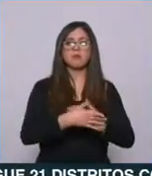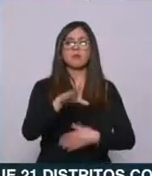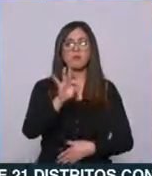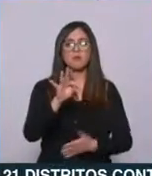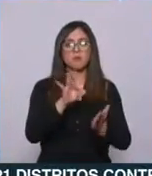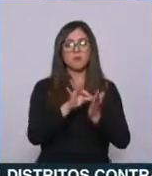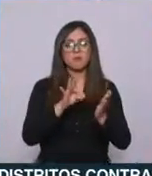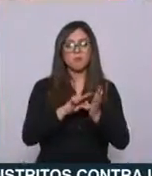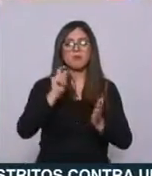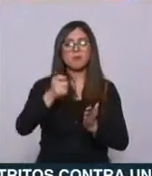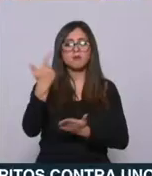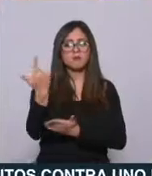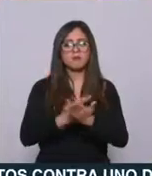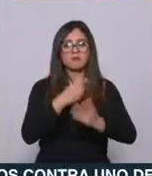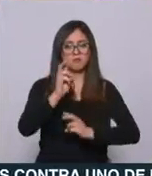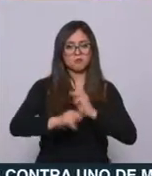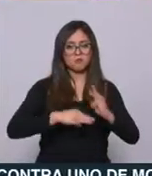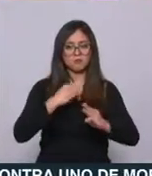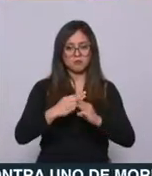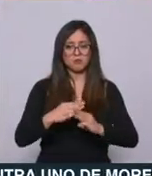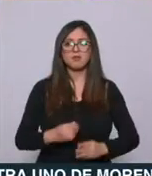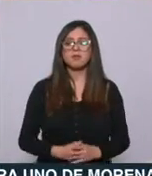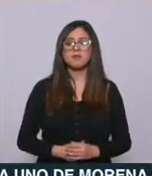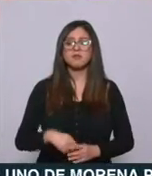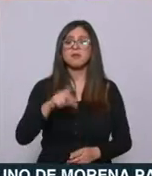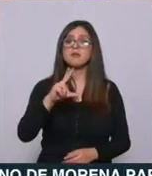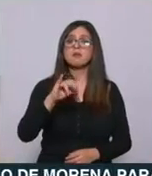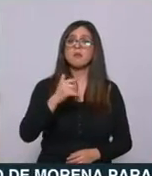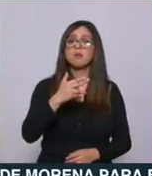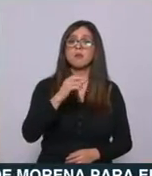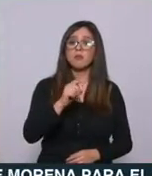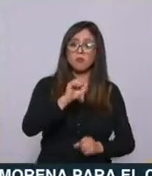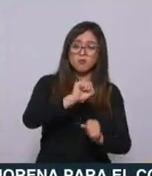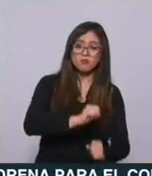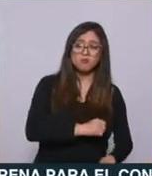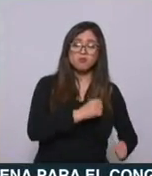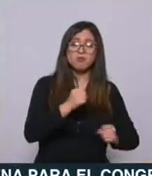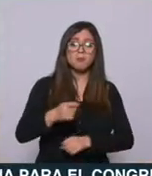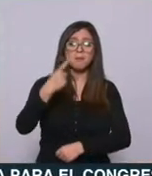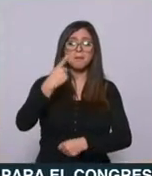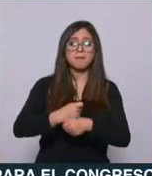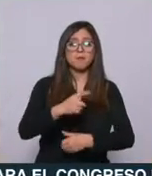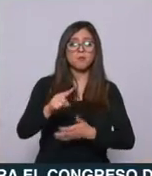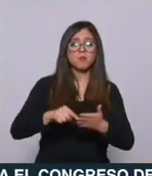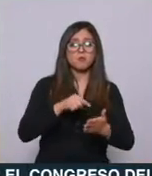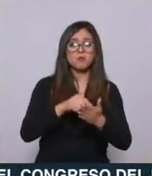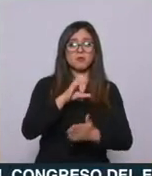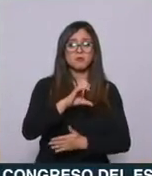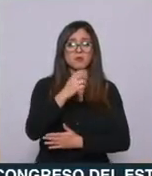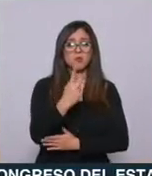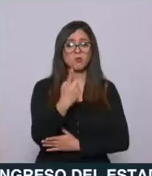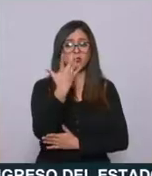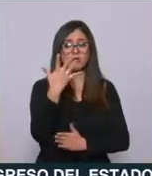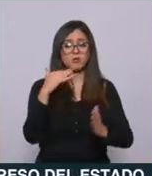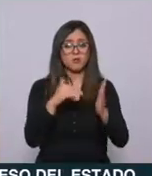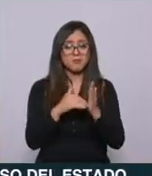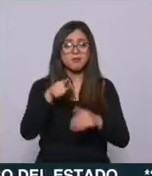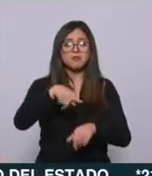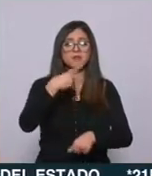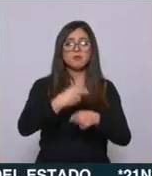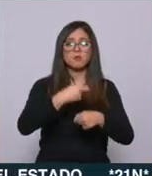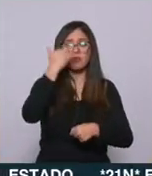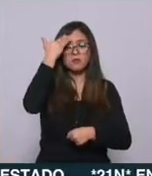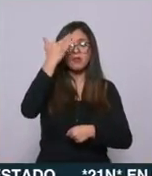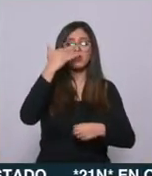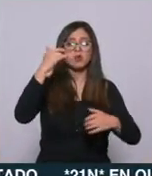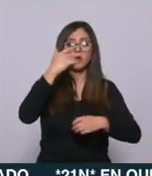mundial. El canoísta mexicano Rigoberto Camilo logró la primera posición de la prueba C1 5000 en la segunda etapa de la